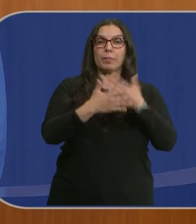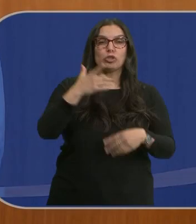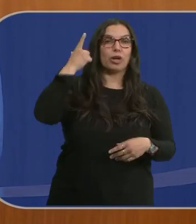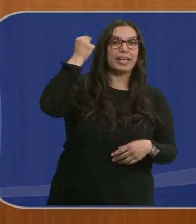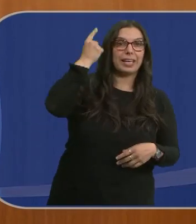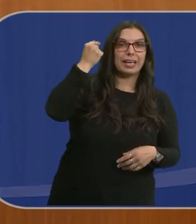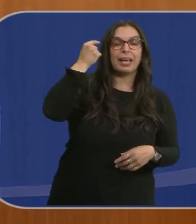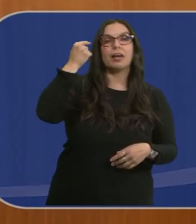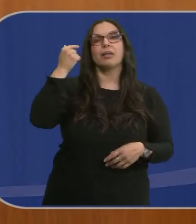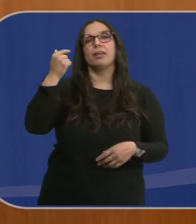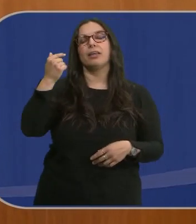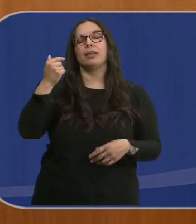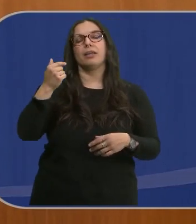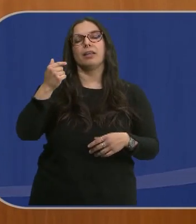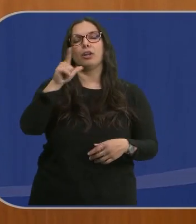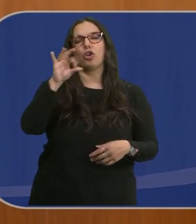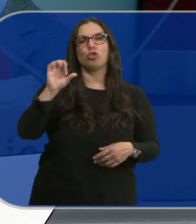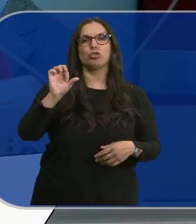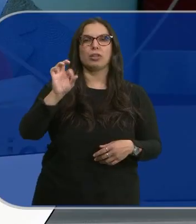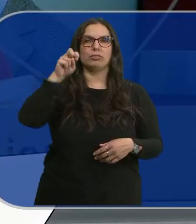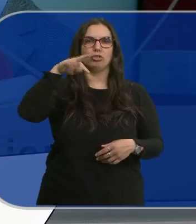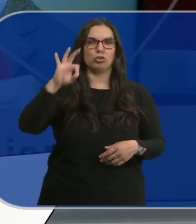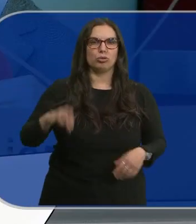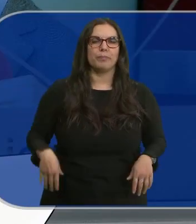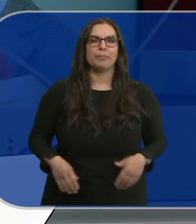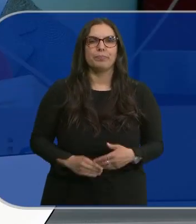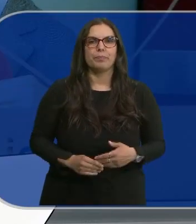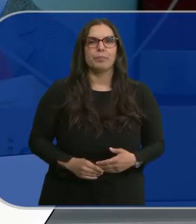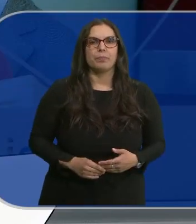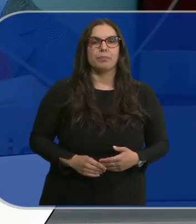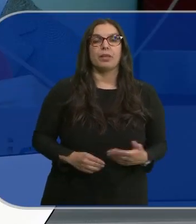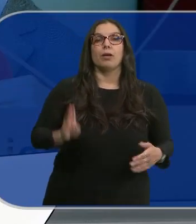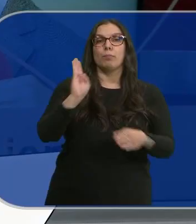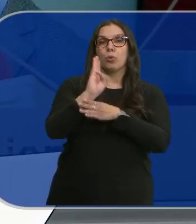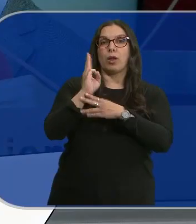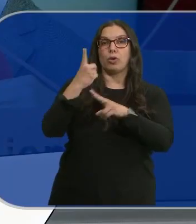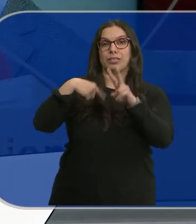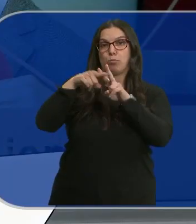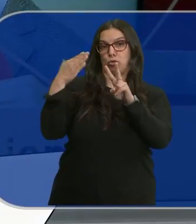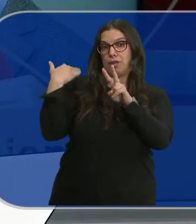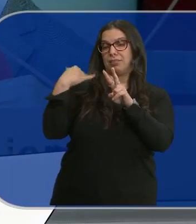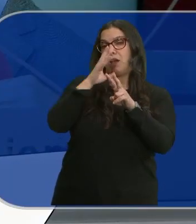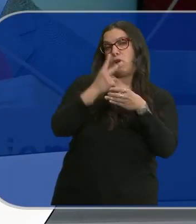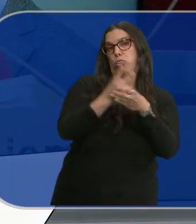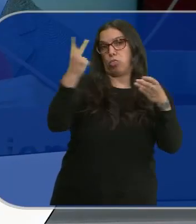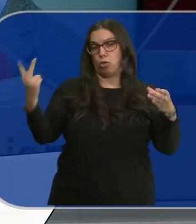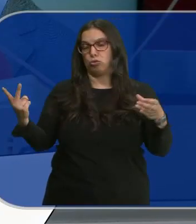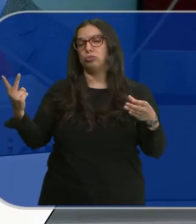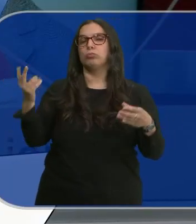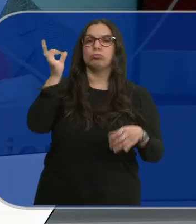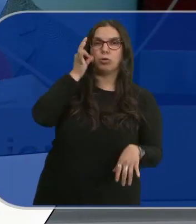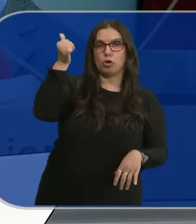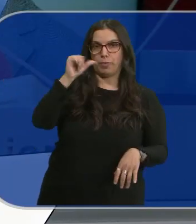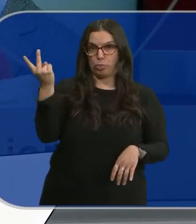IGA y Fernández Los Santos. Y los que fueran procuradores de Vox y hoy en el grupo de no adscritos de las Cortes, Ana Rosa